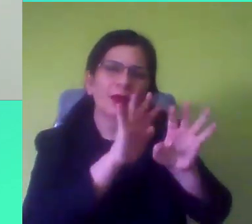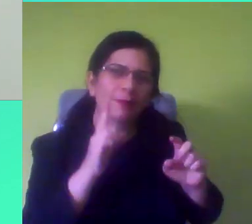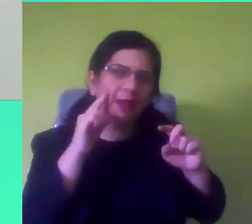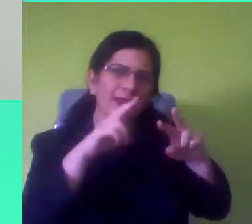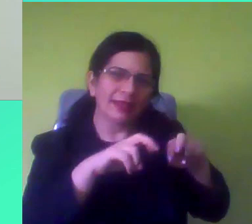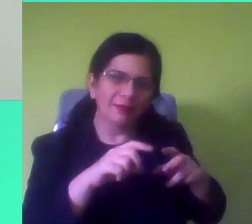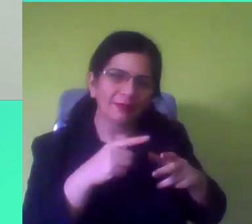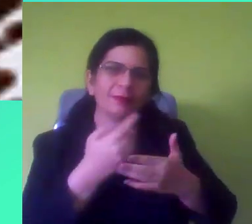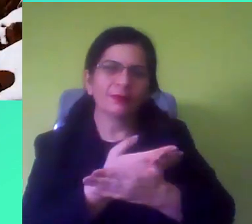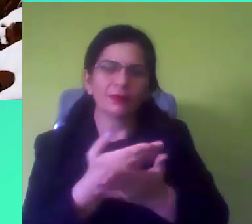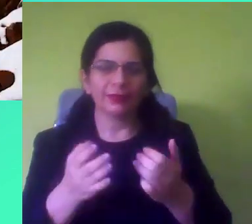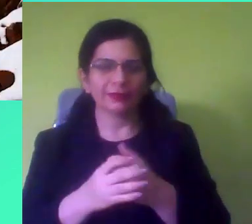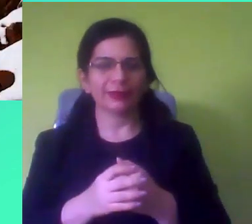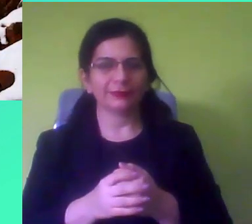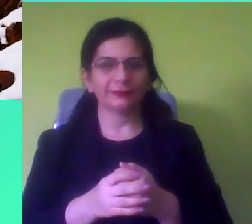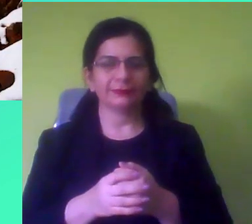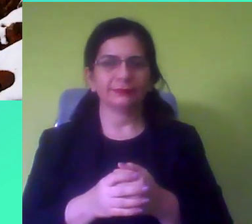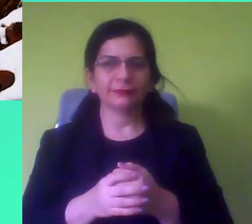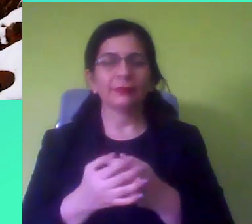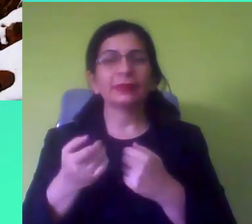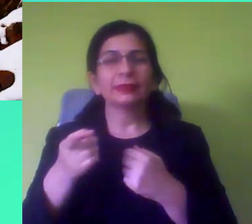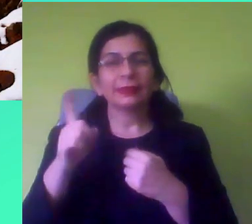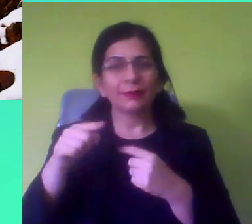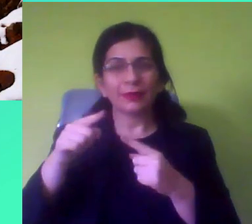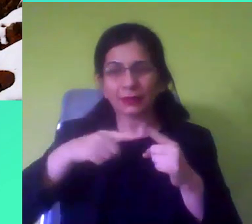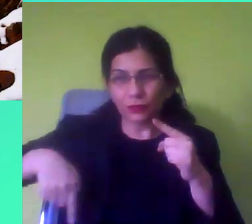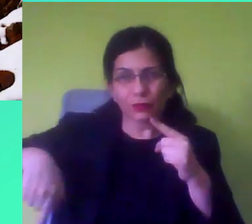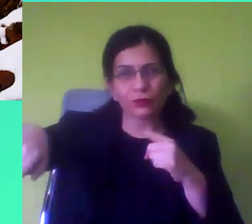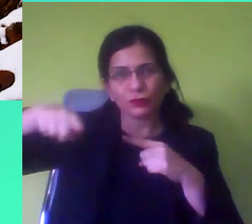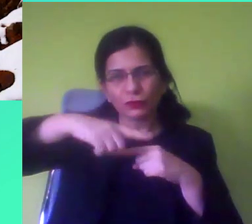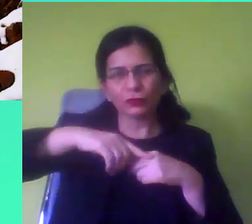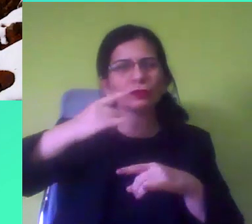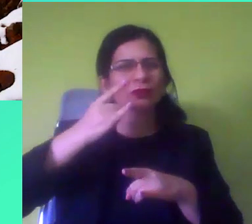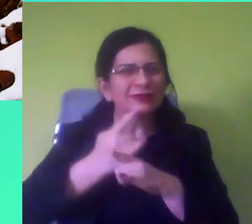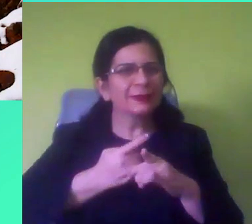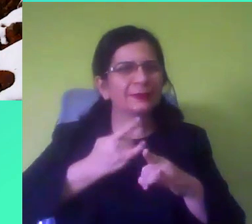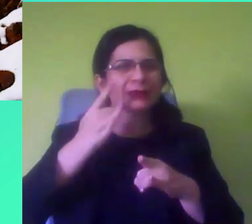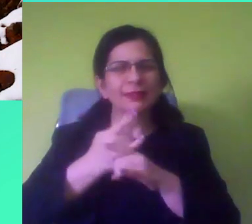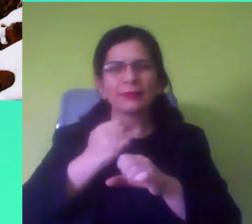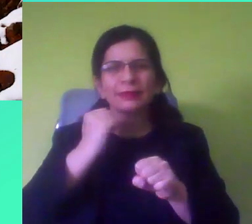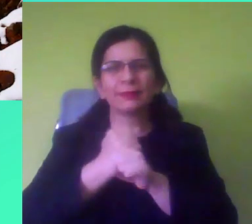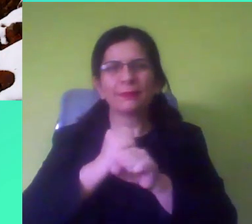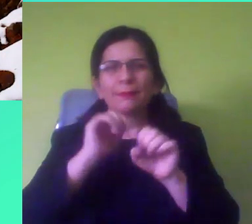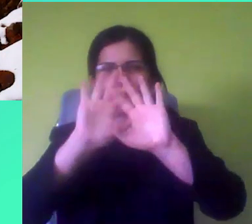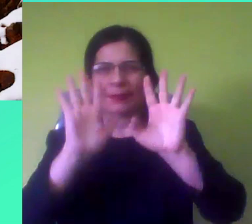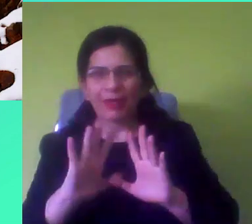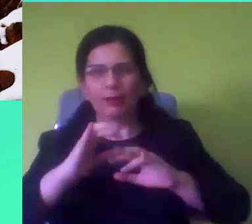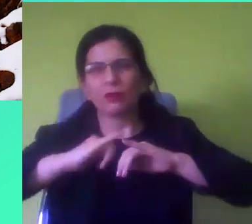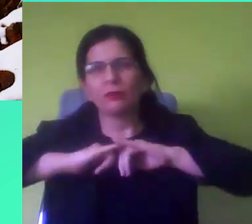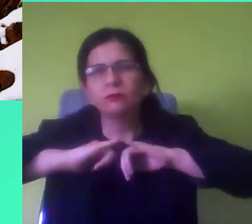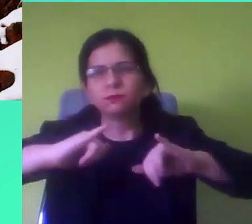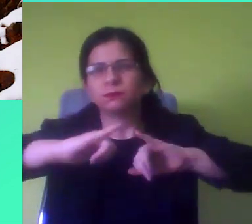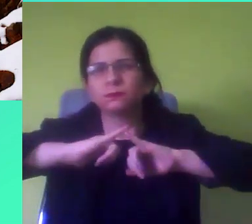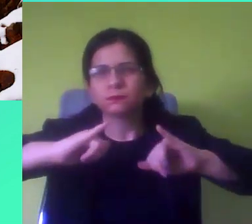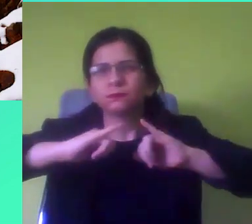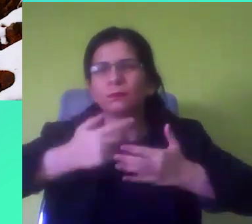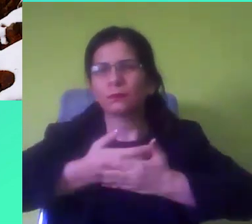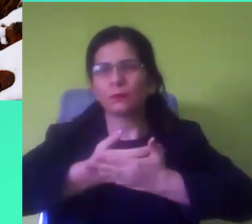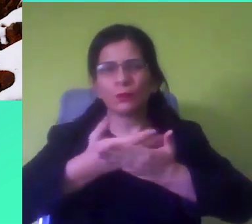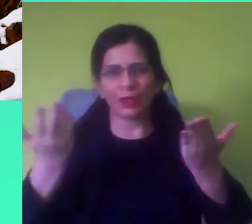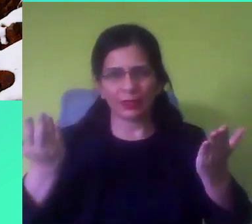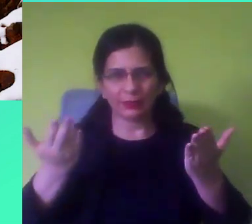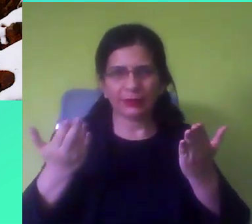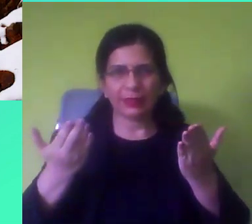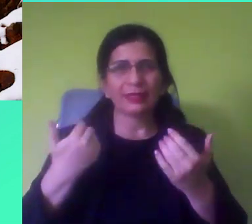Además del trabajo en gabinete, realizamos numerosas campañas, un total de 40 campañas a lo